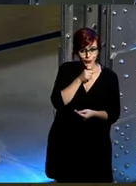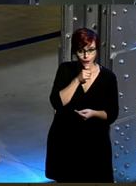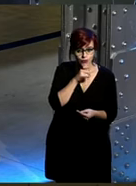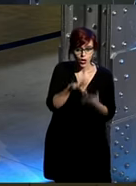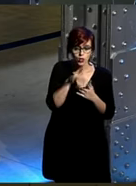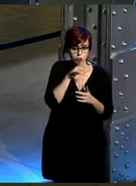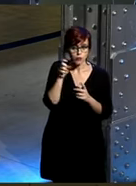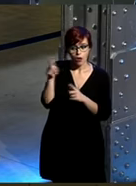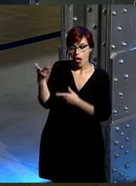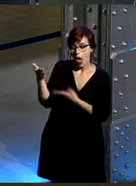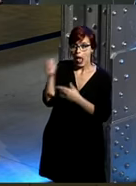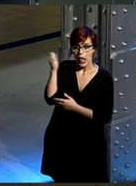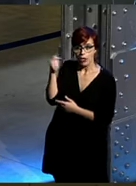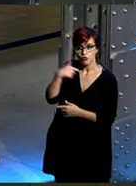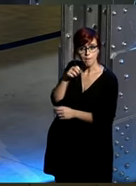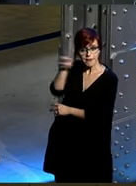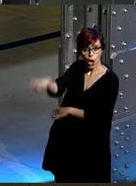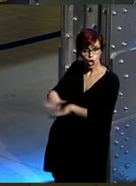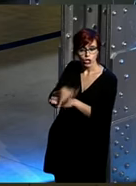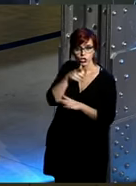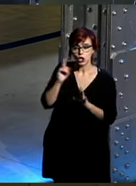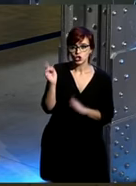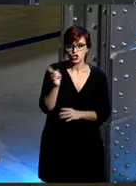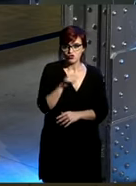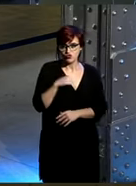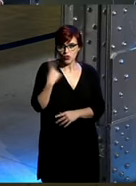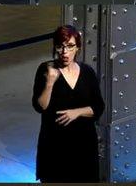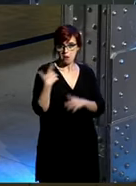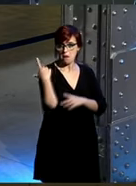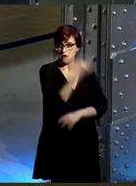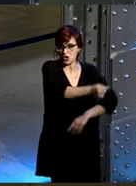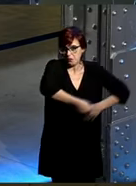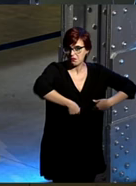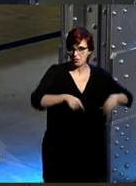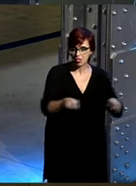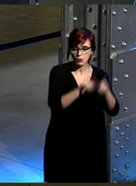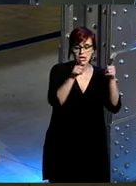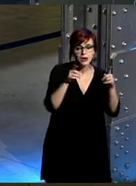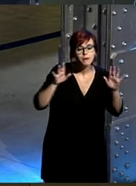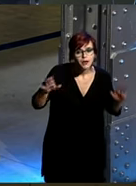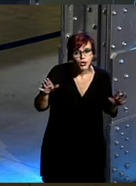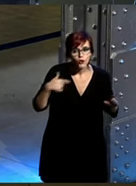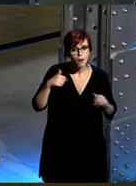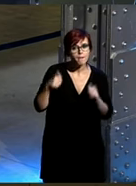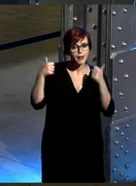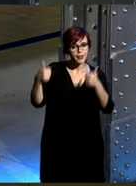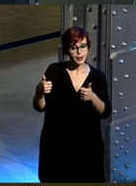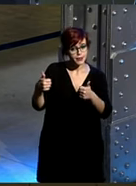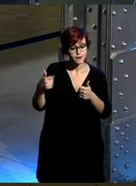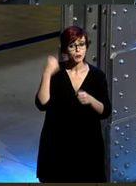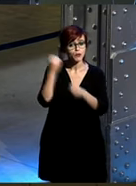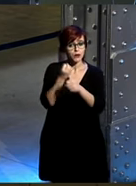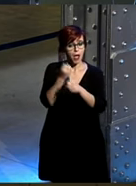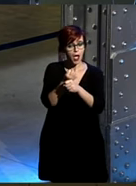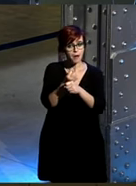hice mucho peor que Alejandro, y yo lo hice yo solo y me cansé y después me marché a la universidad, ¿no? Pero yo